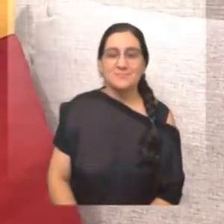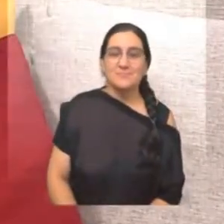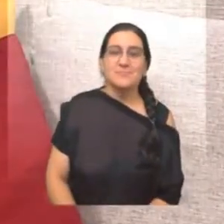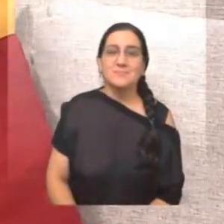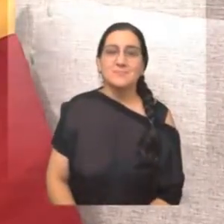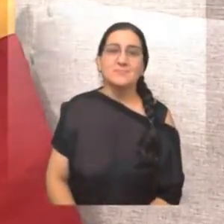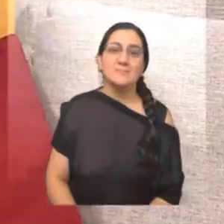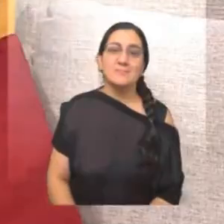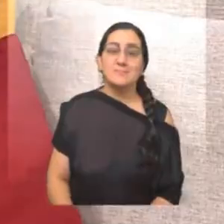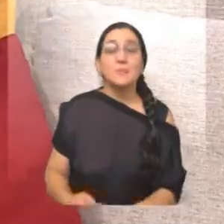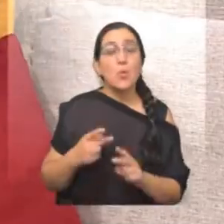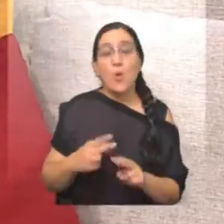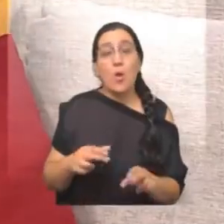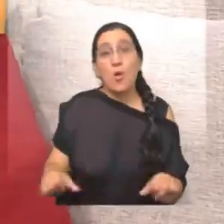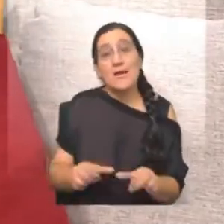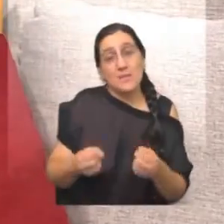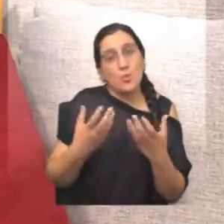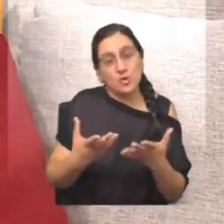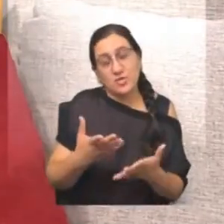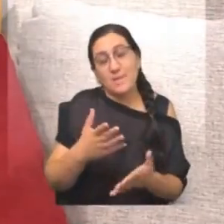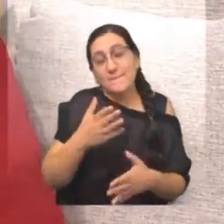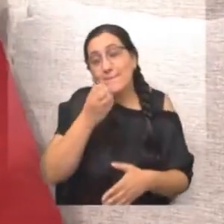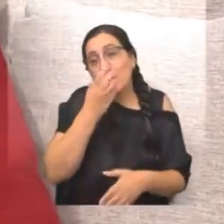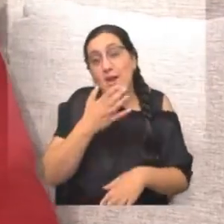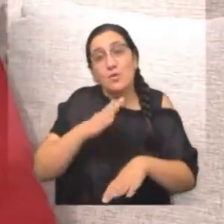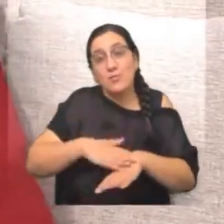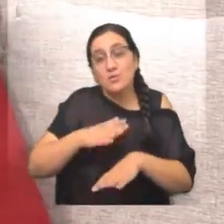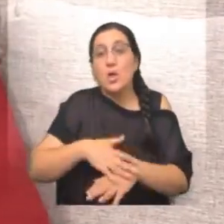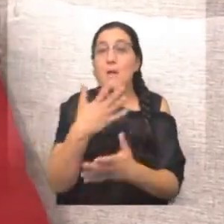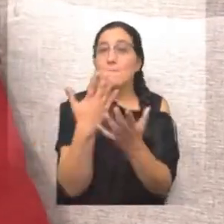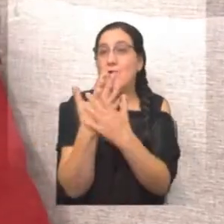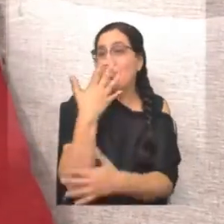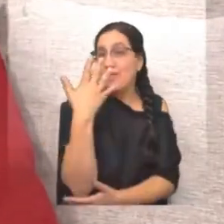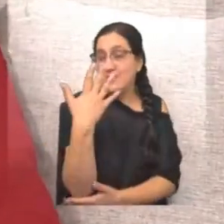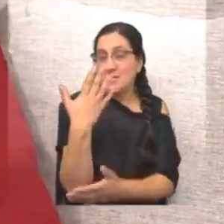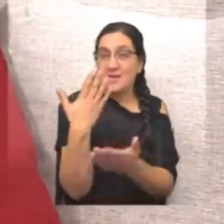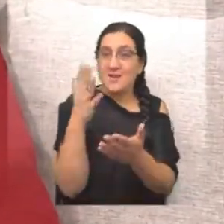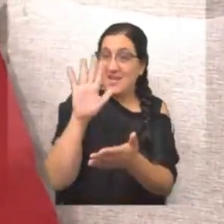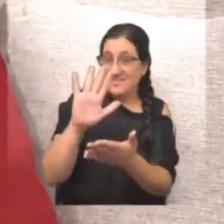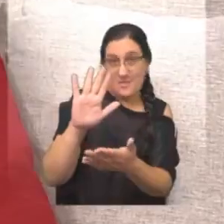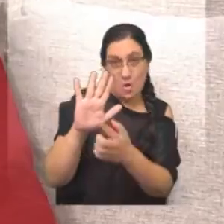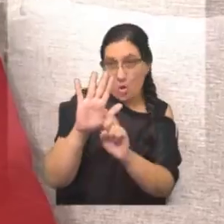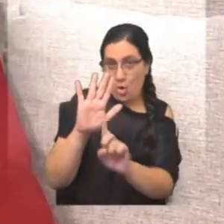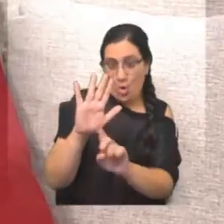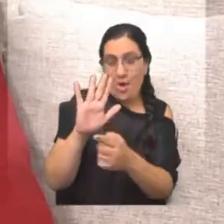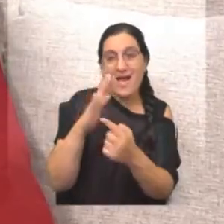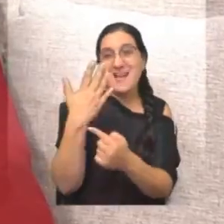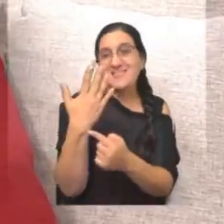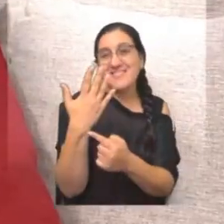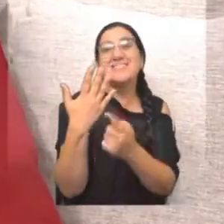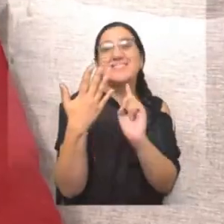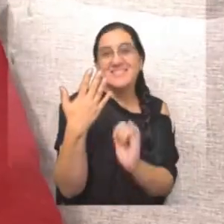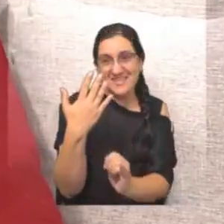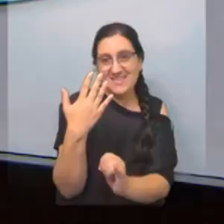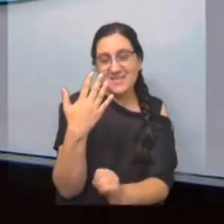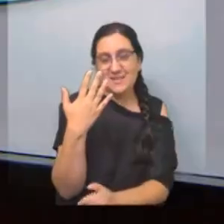hacer igual lo hace, bueno, si lo va a hacer de alguna manera, prefiero que lo hagas de esta forma y no de la otra. Mano derecha, dorso de la mano. Claro,